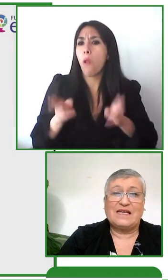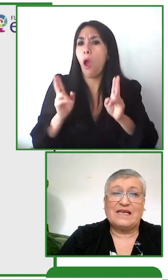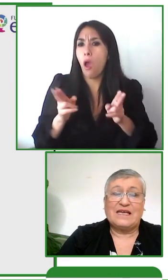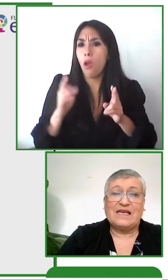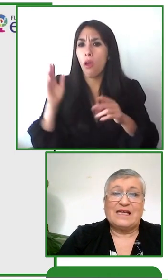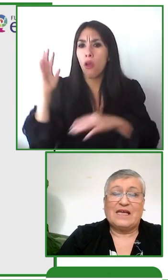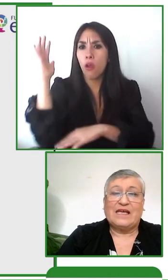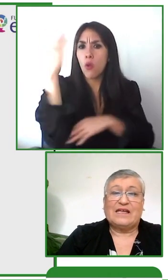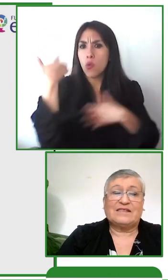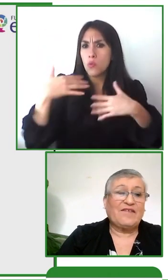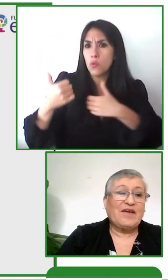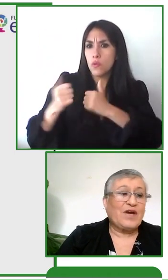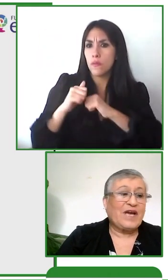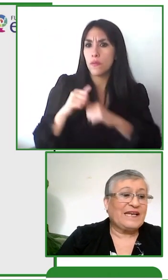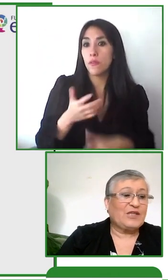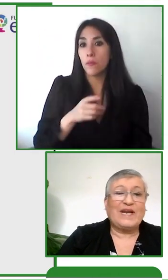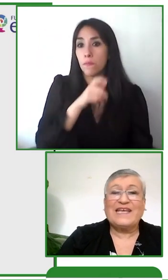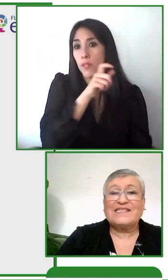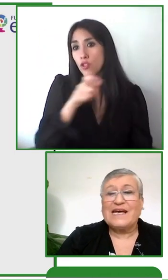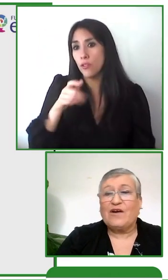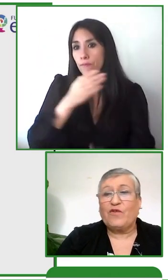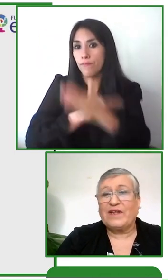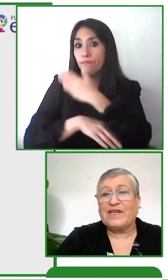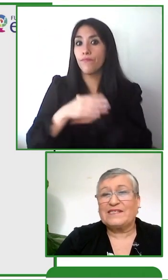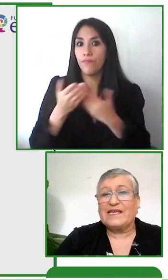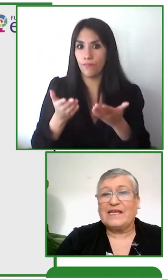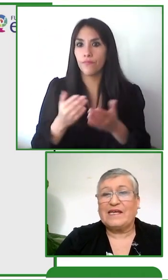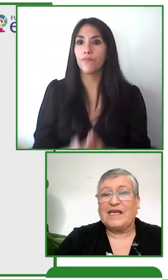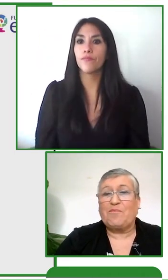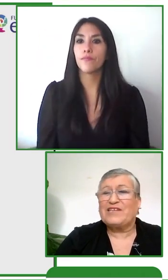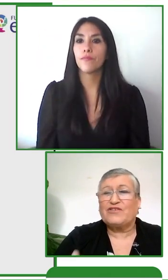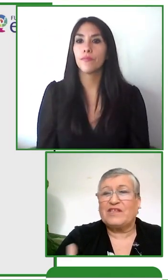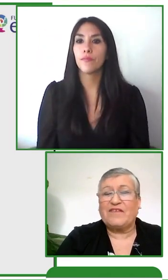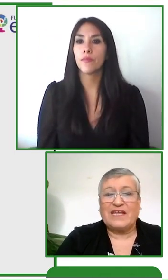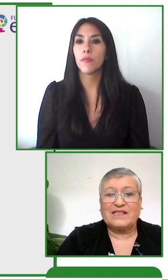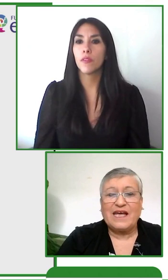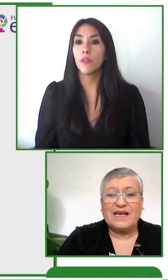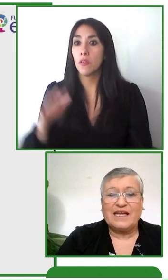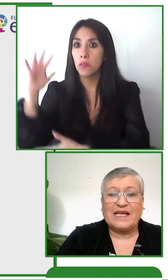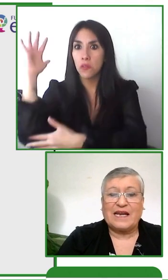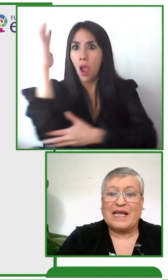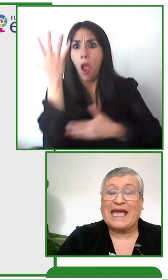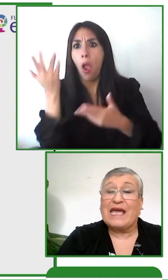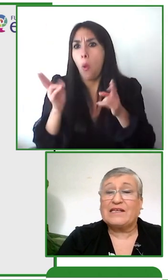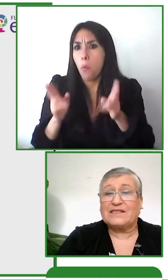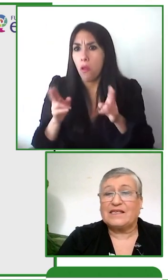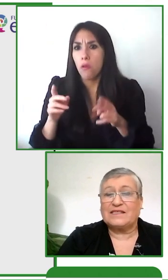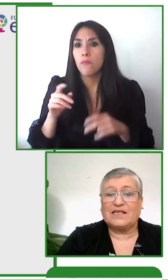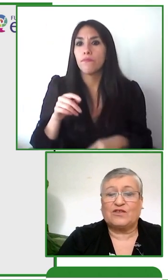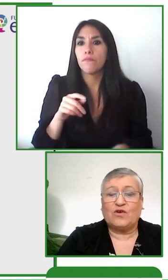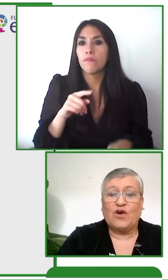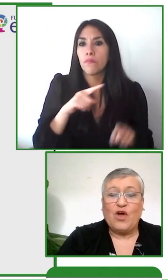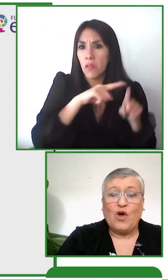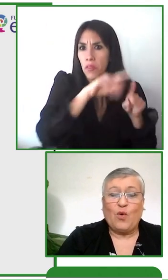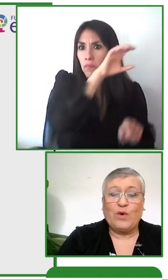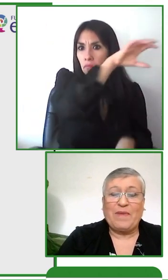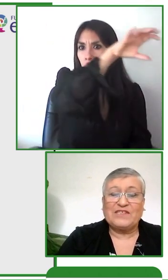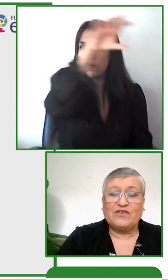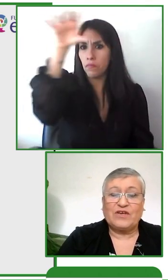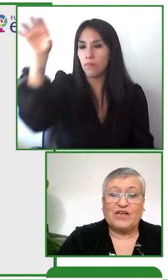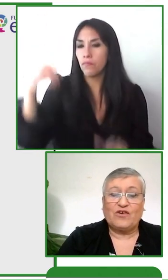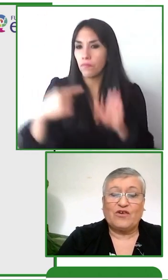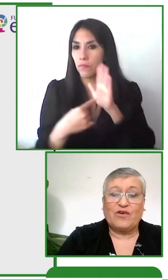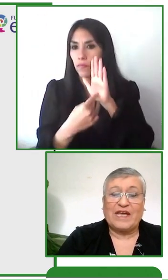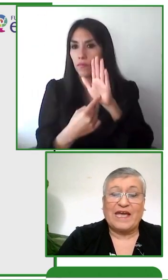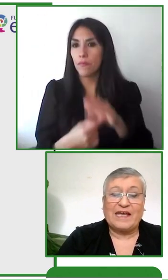discapacidad. Sabemos que la naturaleza ofrece espacios de bienestar, que es, ¿cierto?, un